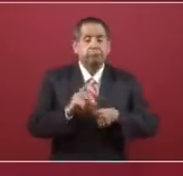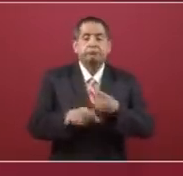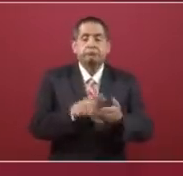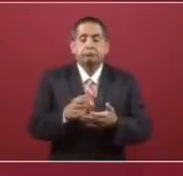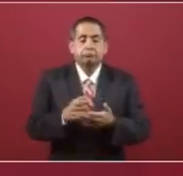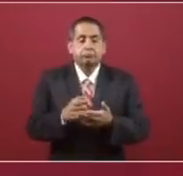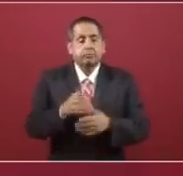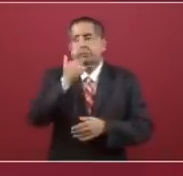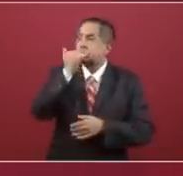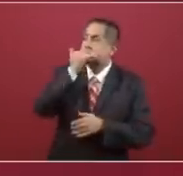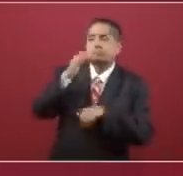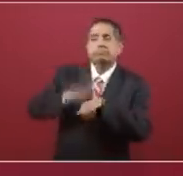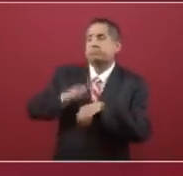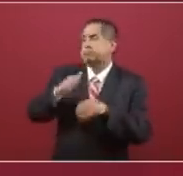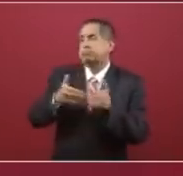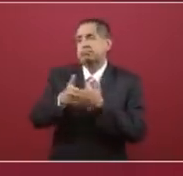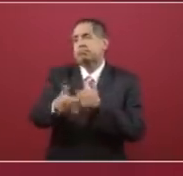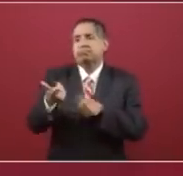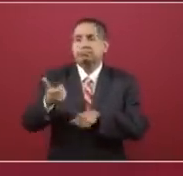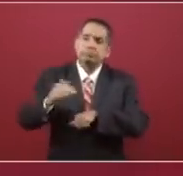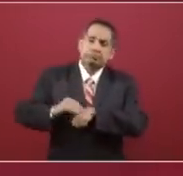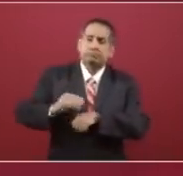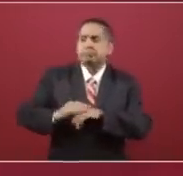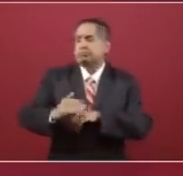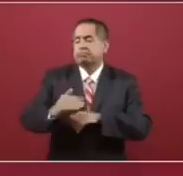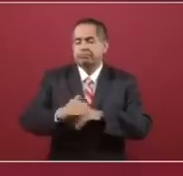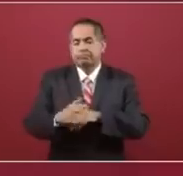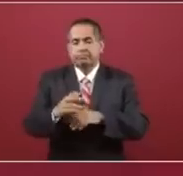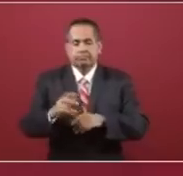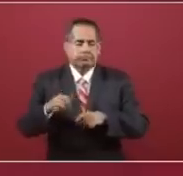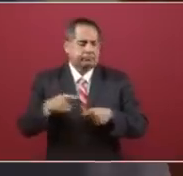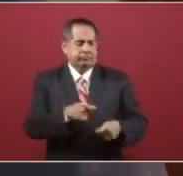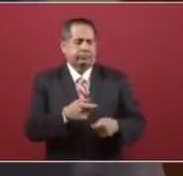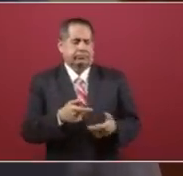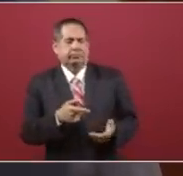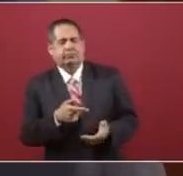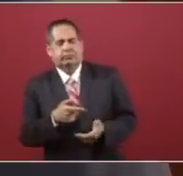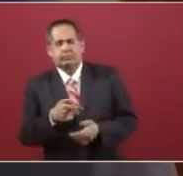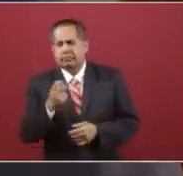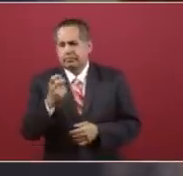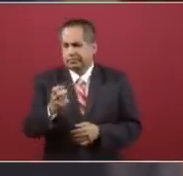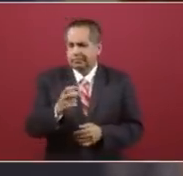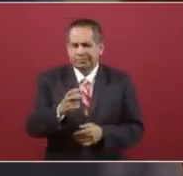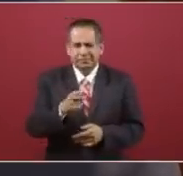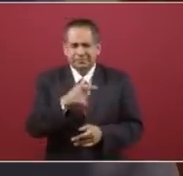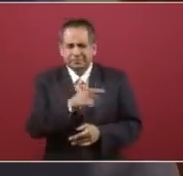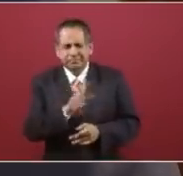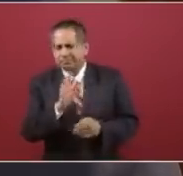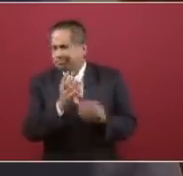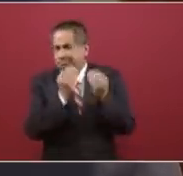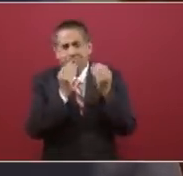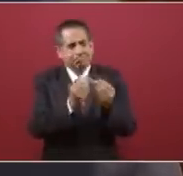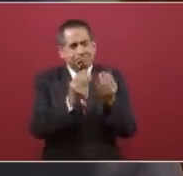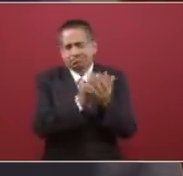está pidiendo ya ampliaciones de presupuesto. Eso abunda.